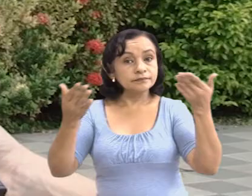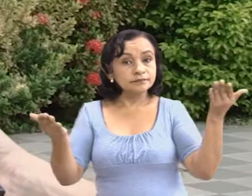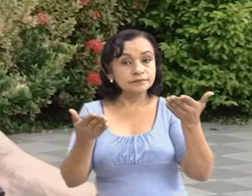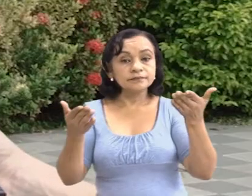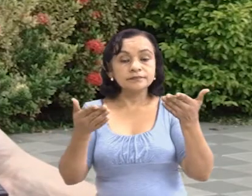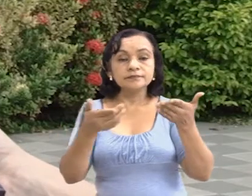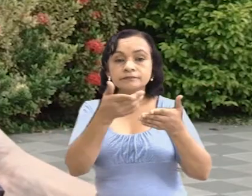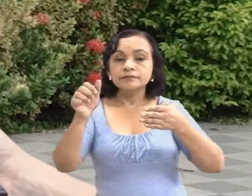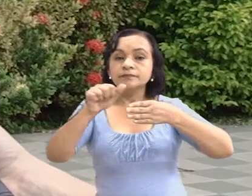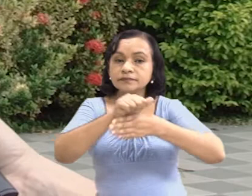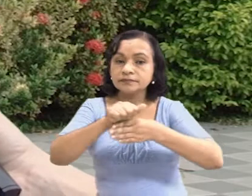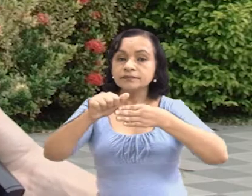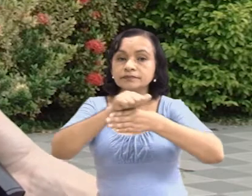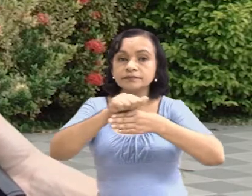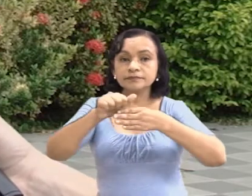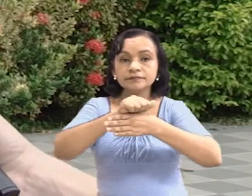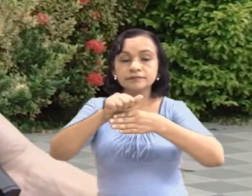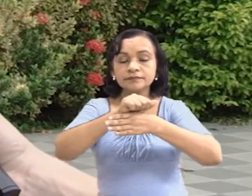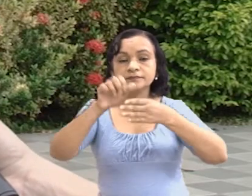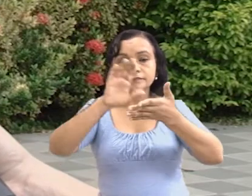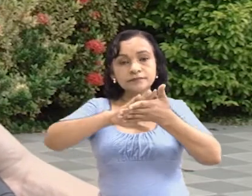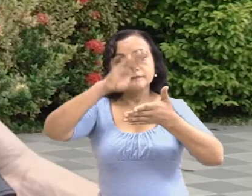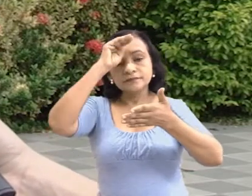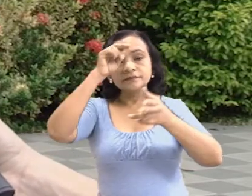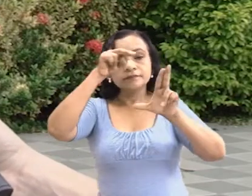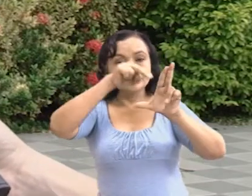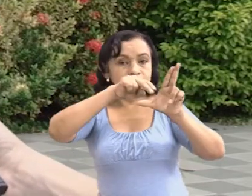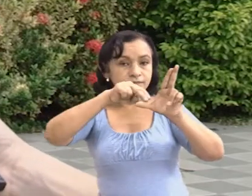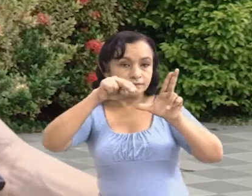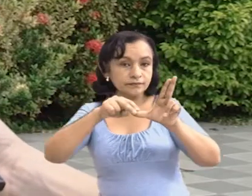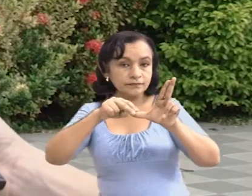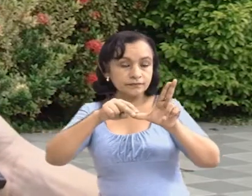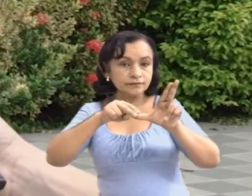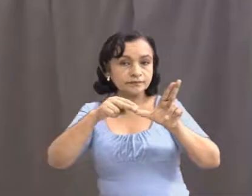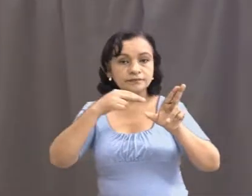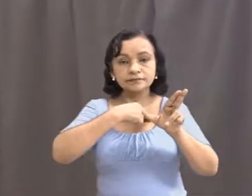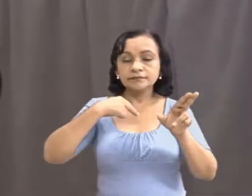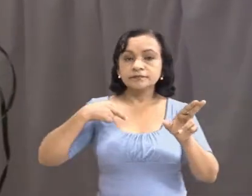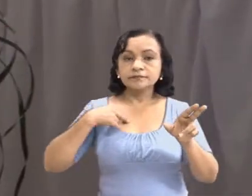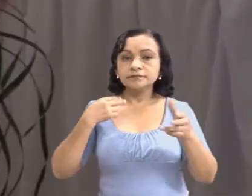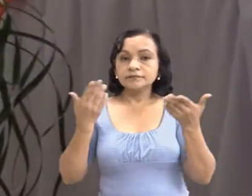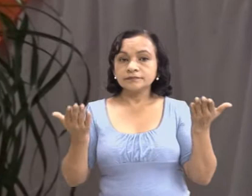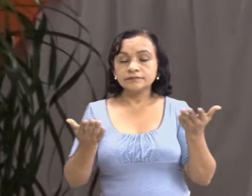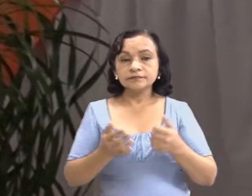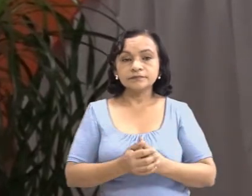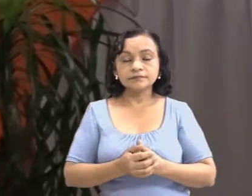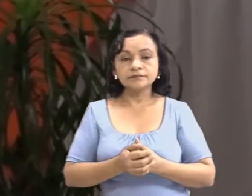haciendo estos ejercicios y también capacitándonos con el SINAPRE. O sea, que estamos nosotros